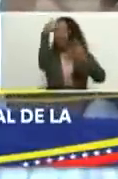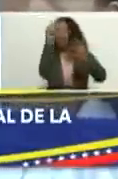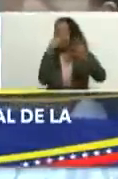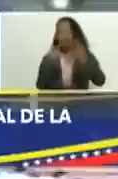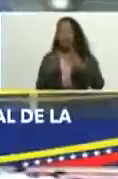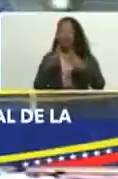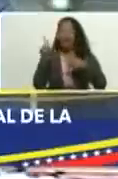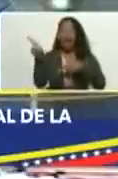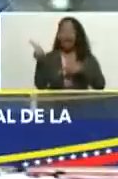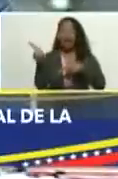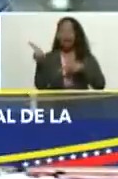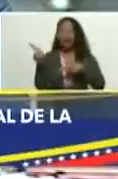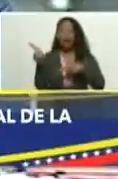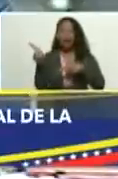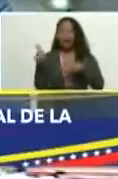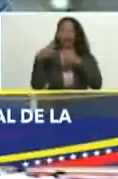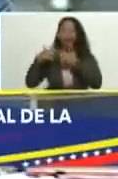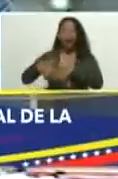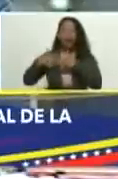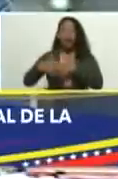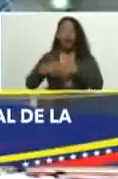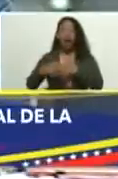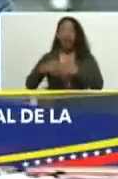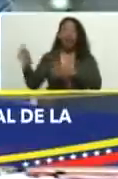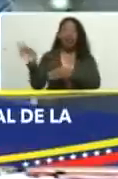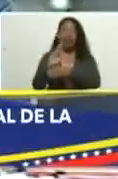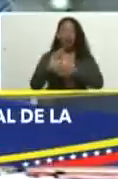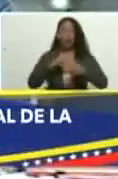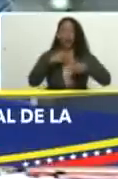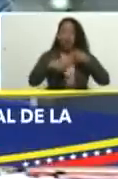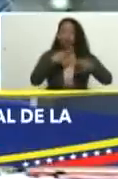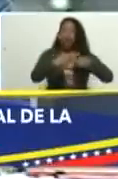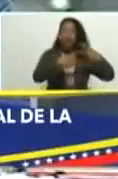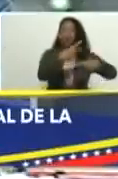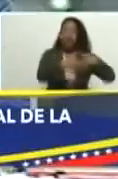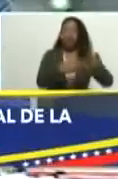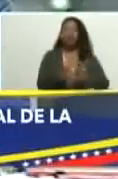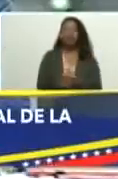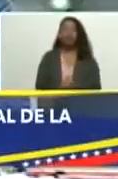todas esas plantas a millón.